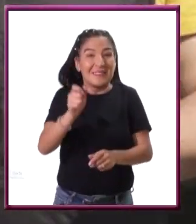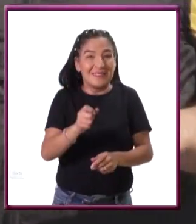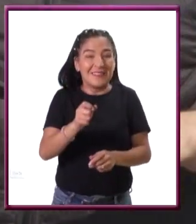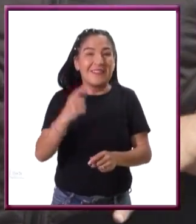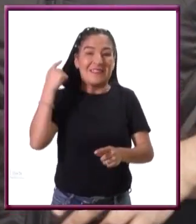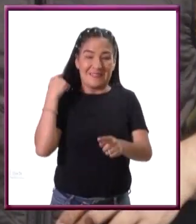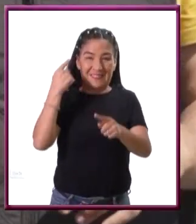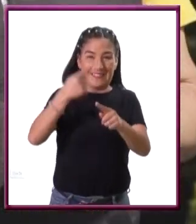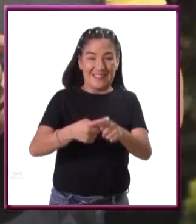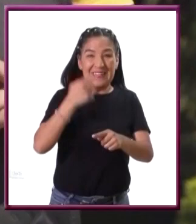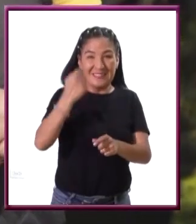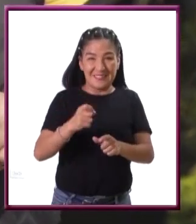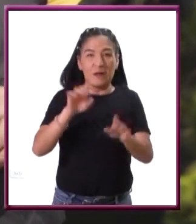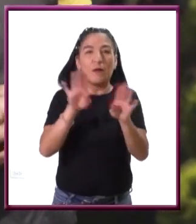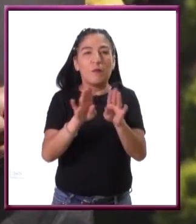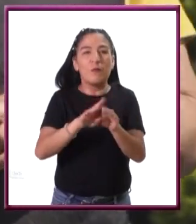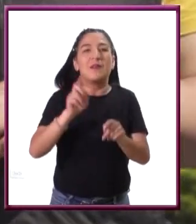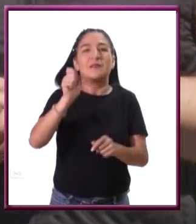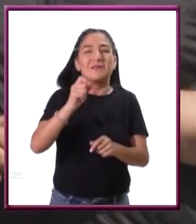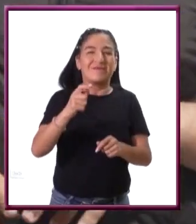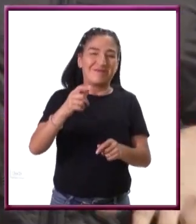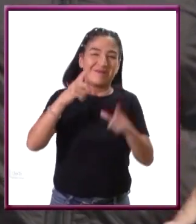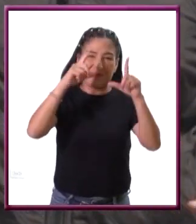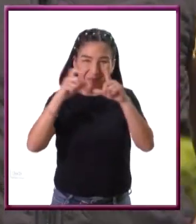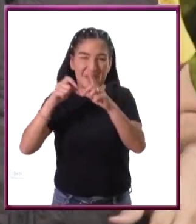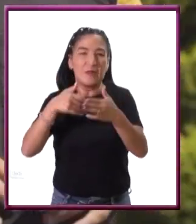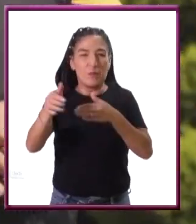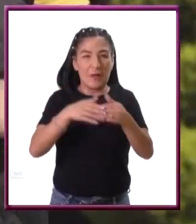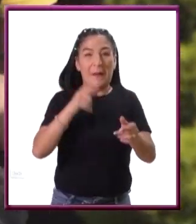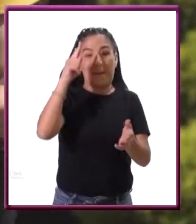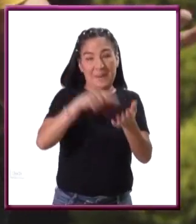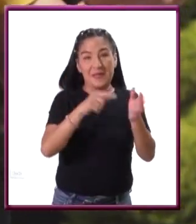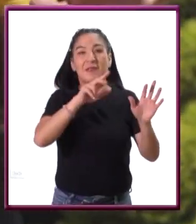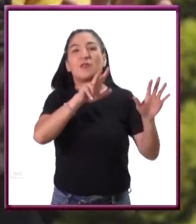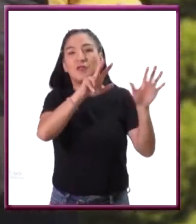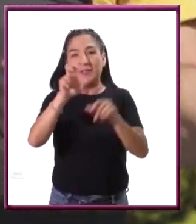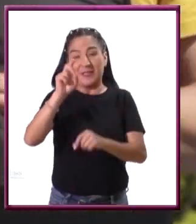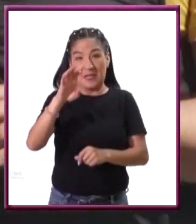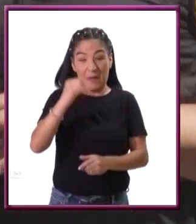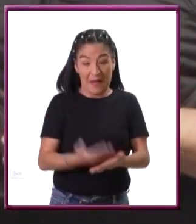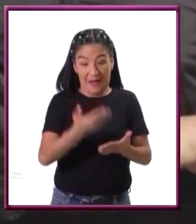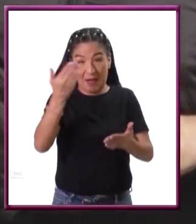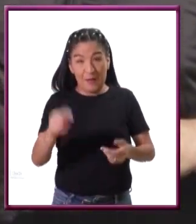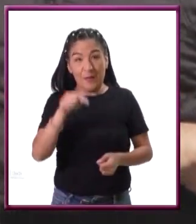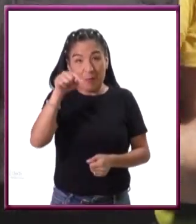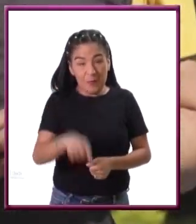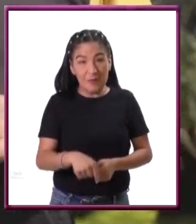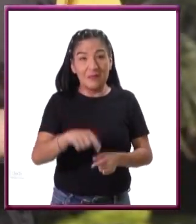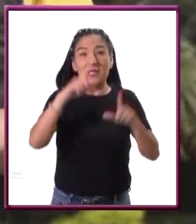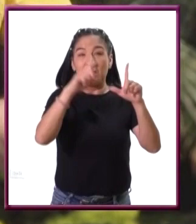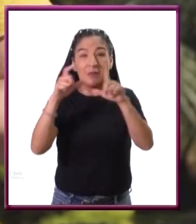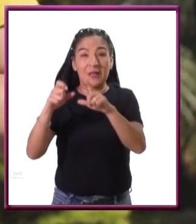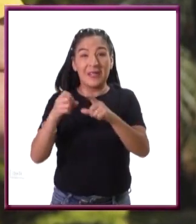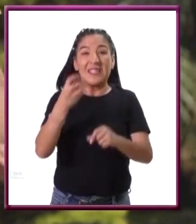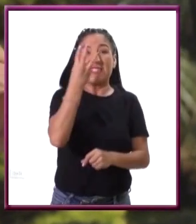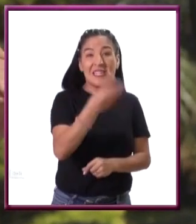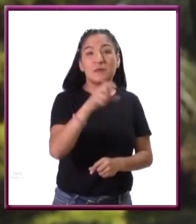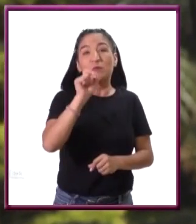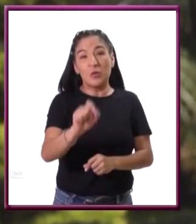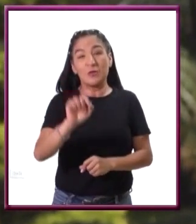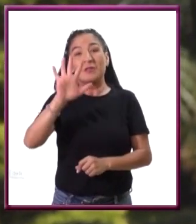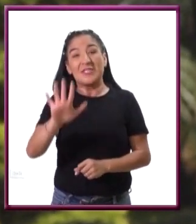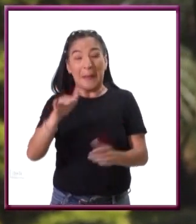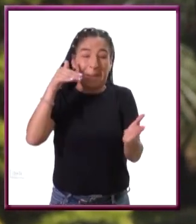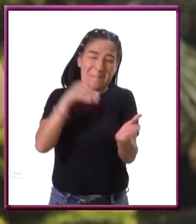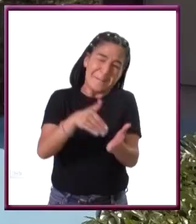el daguerrotipo en 1839 hasta hoy, se han tomado en el mundo 3.5 billones